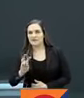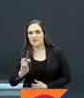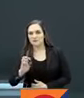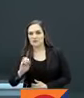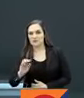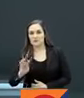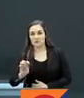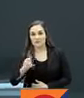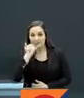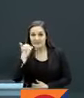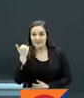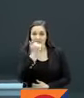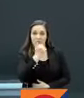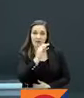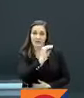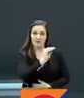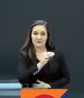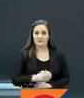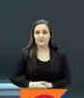305-747-7809.